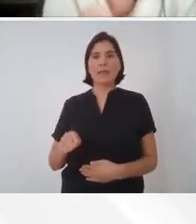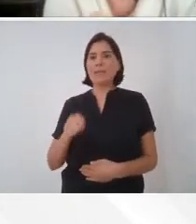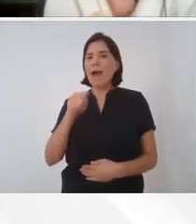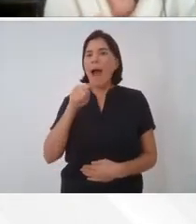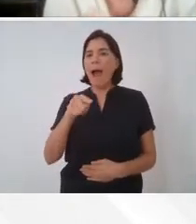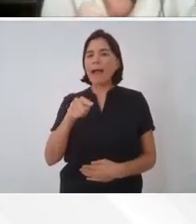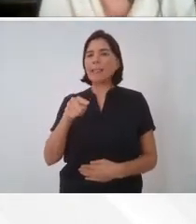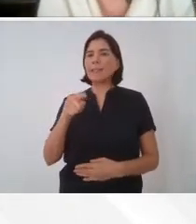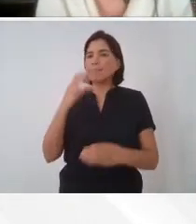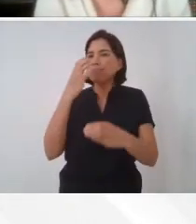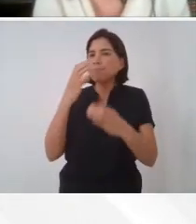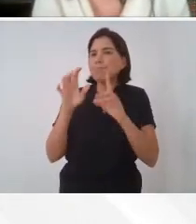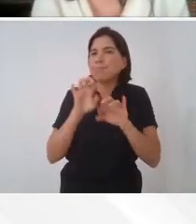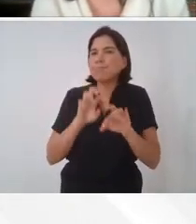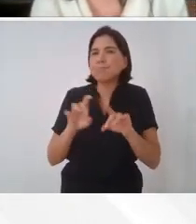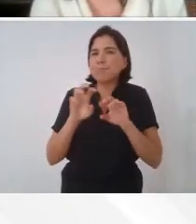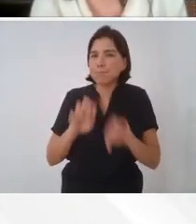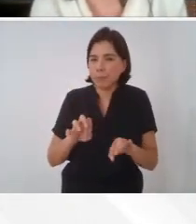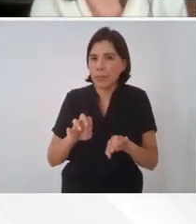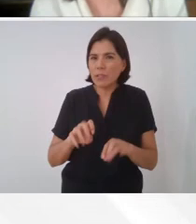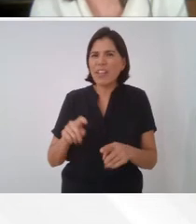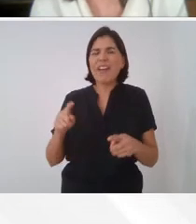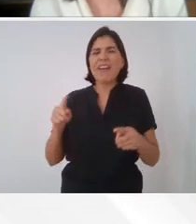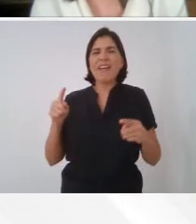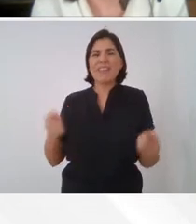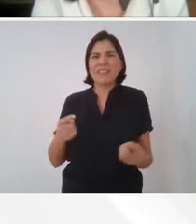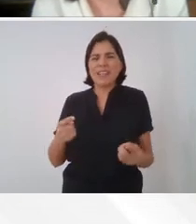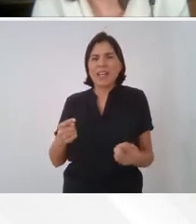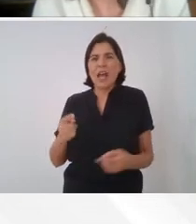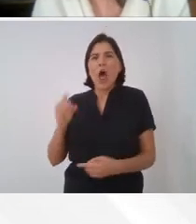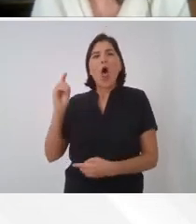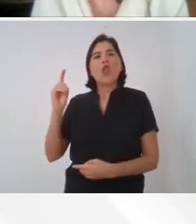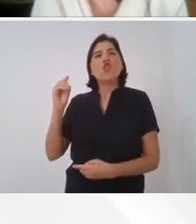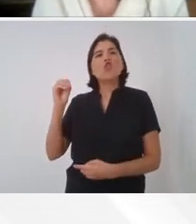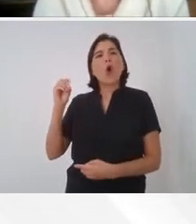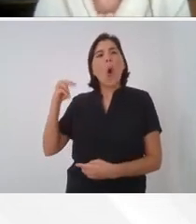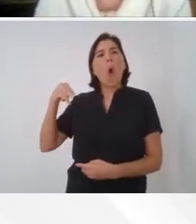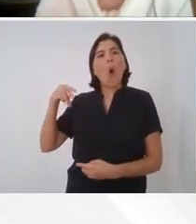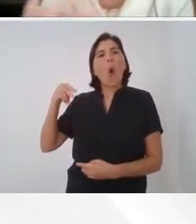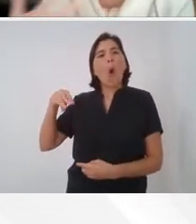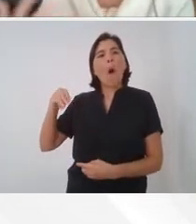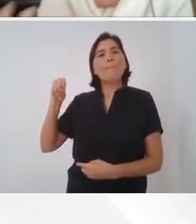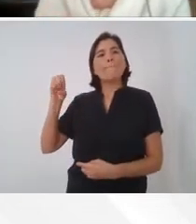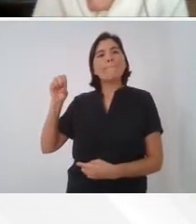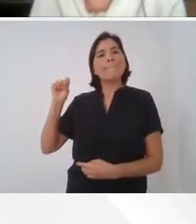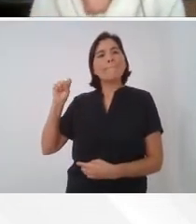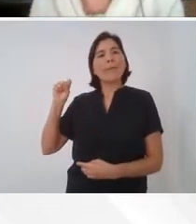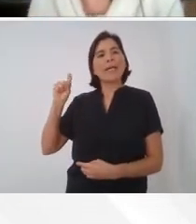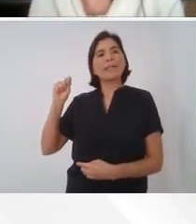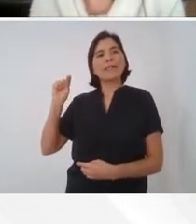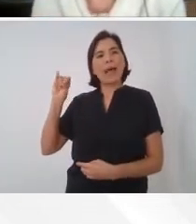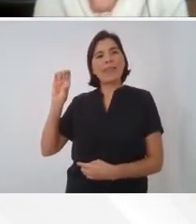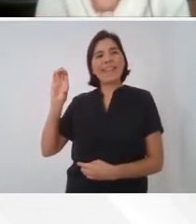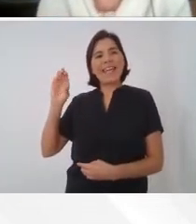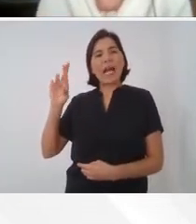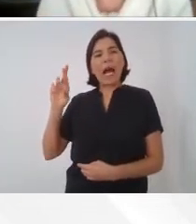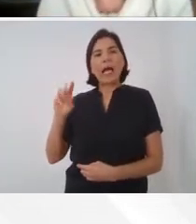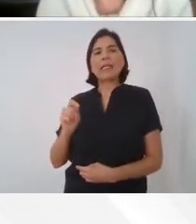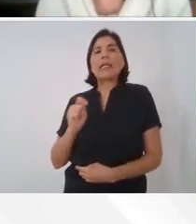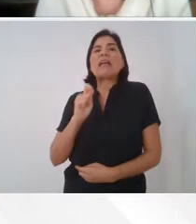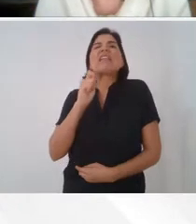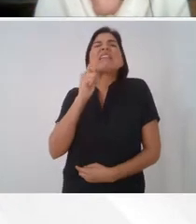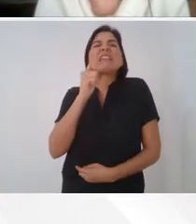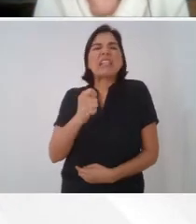ustedes creen que significa domesticar, ¿sí? Entonces, escriban por aquí por el